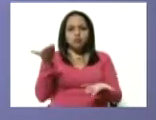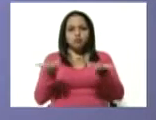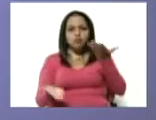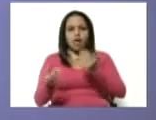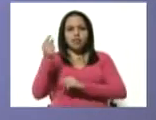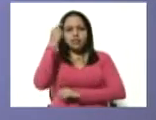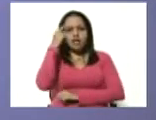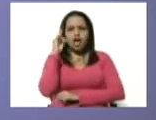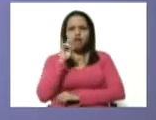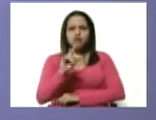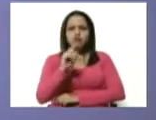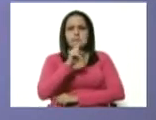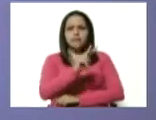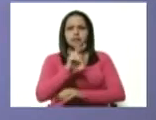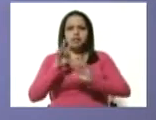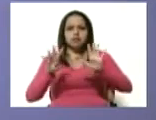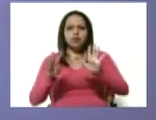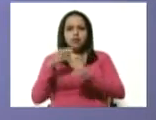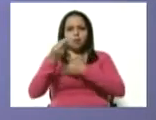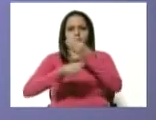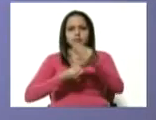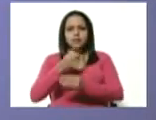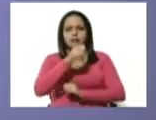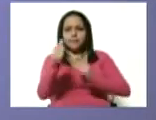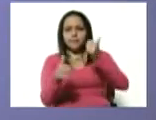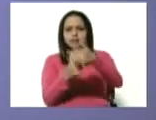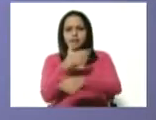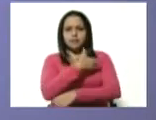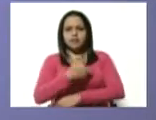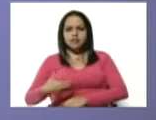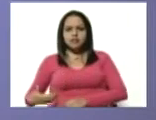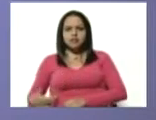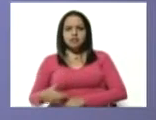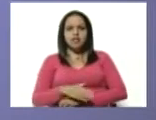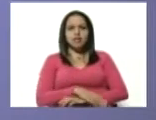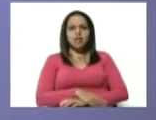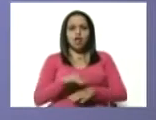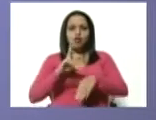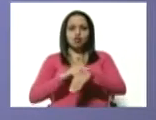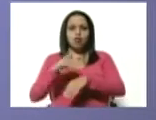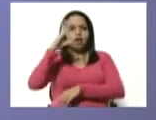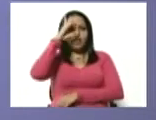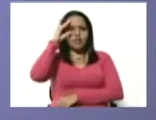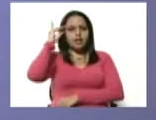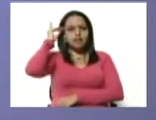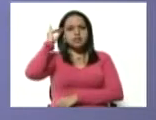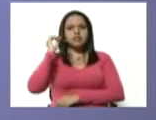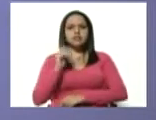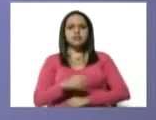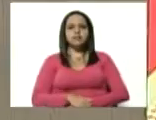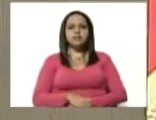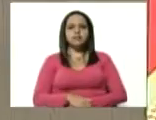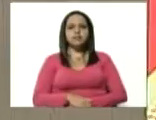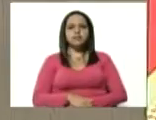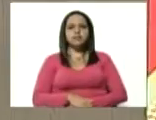lunes 29 de junio, lo realiza la Vicepresidenta Ejecutiva de la República, la doctora Delcy Rodríguez Gómez.